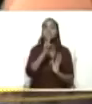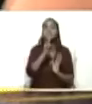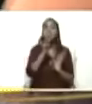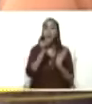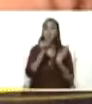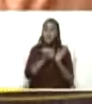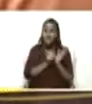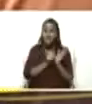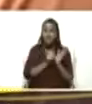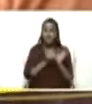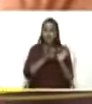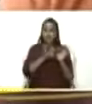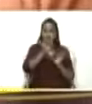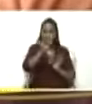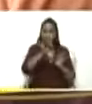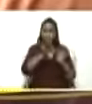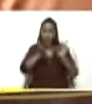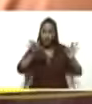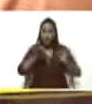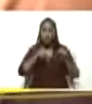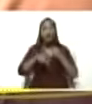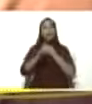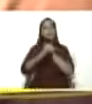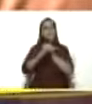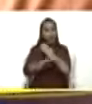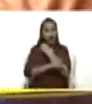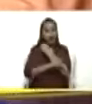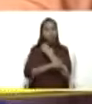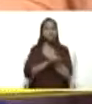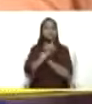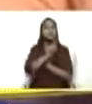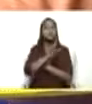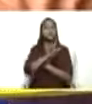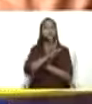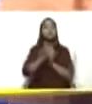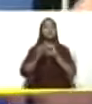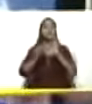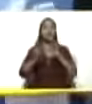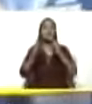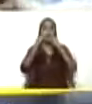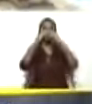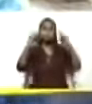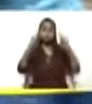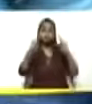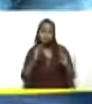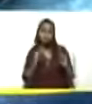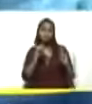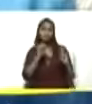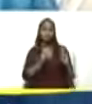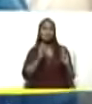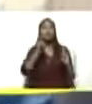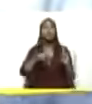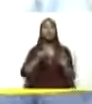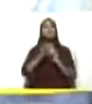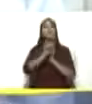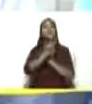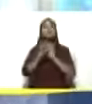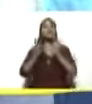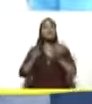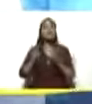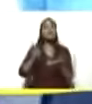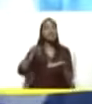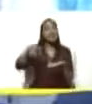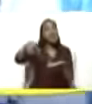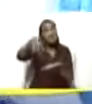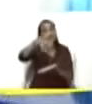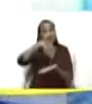de exhibición, 157 stands con representantes de 20 estados, con lo mejor de la industria